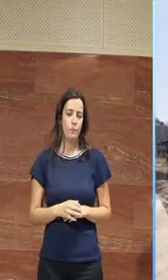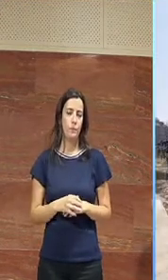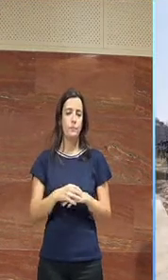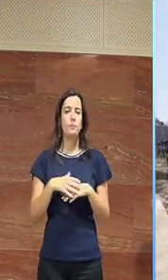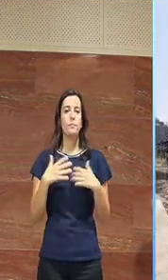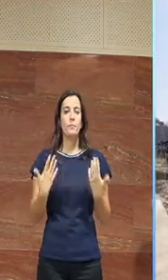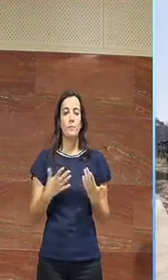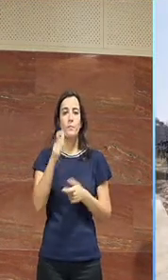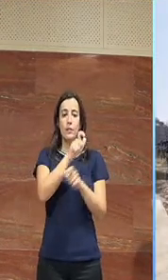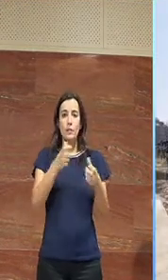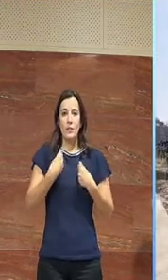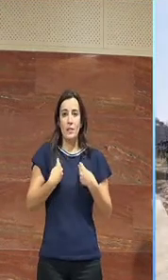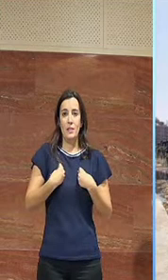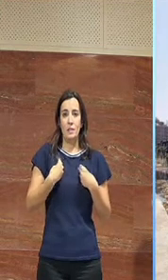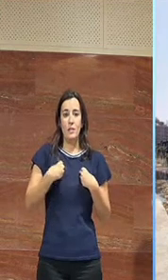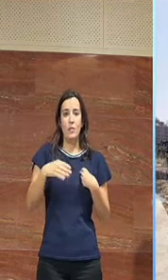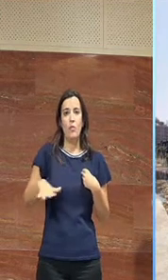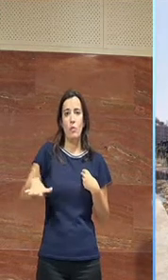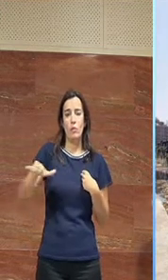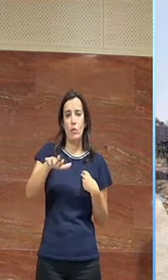Asentamientos con este nivel